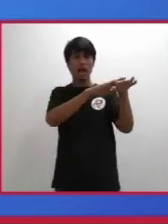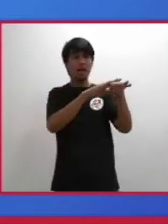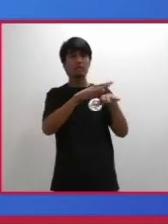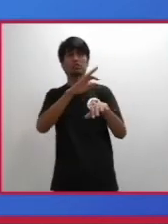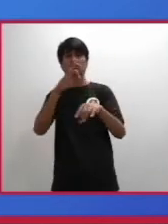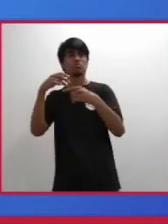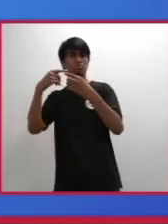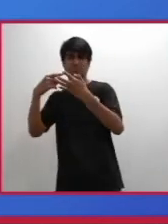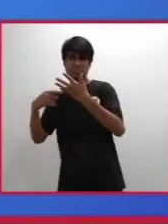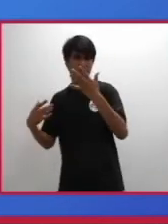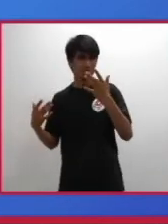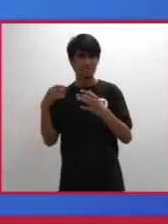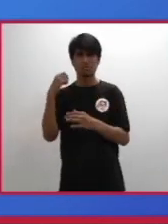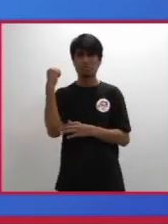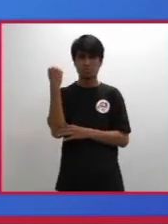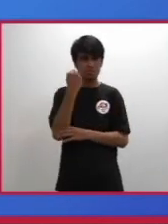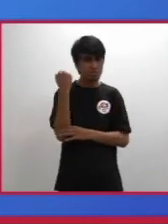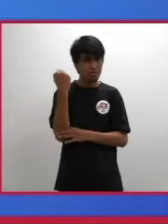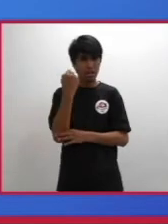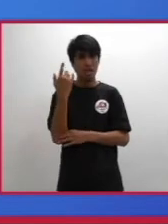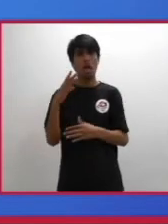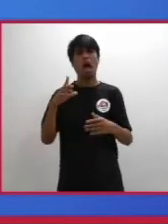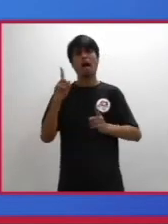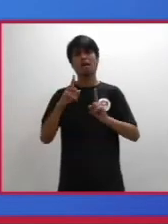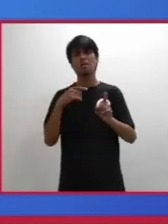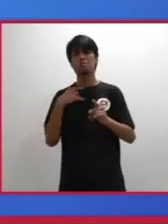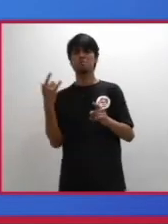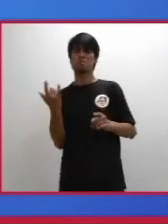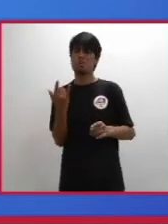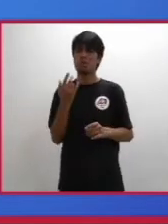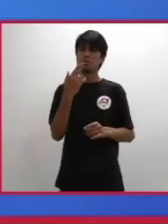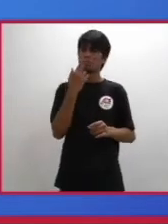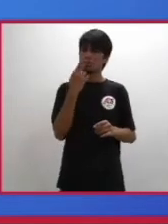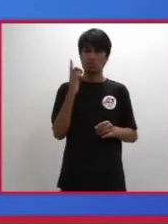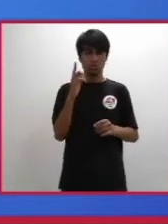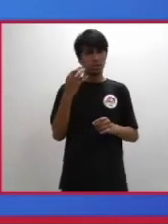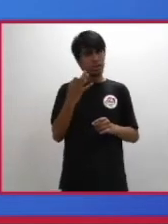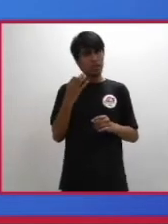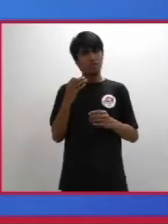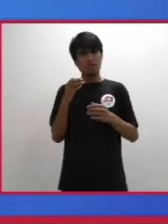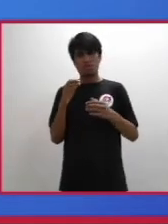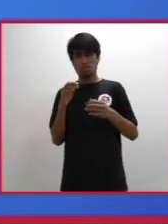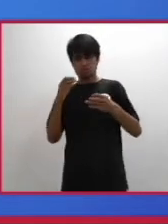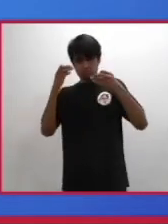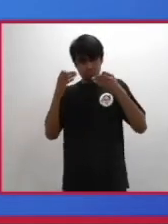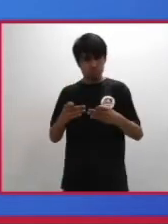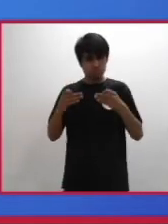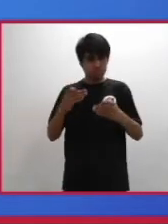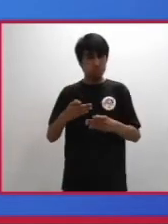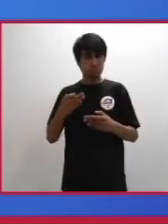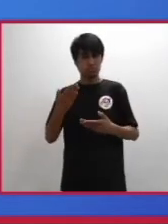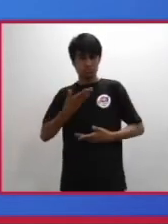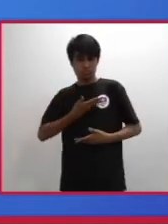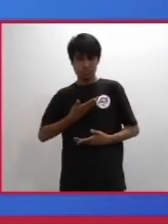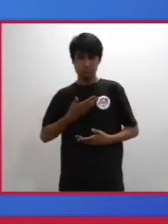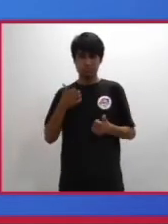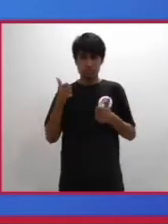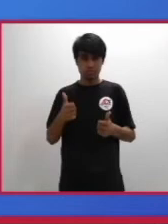analizar. ¿Es suficiente lo que estamos haciendo con las personas que están interviniendo en obra?